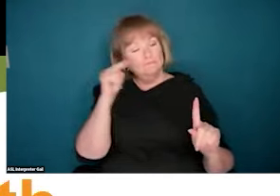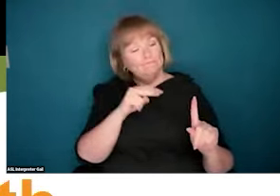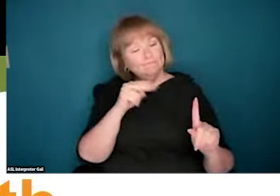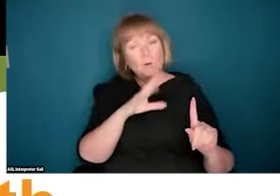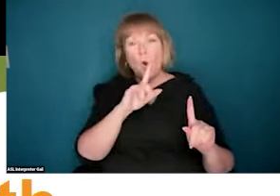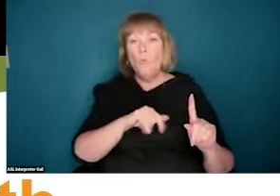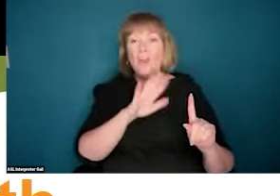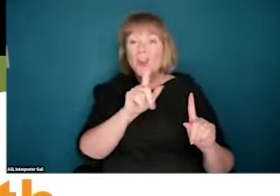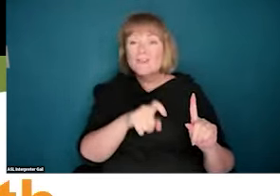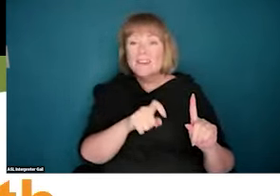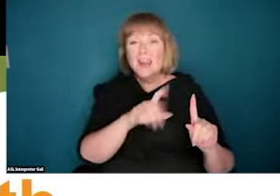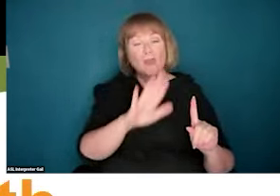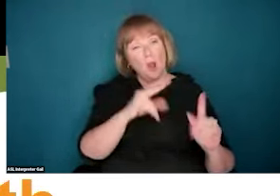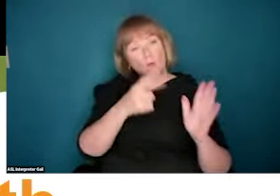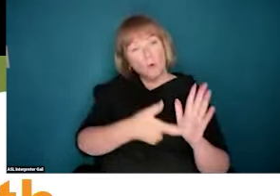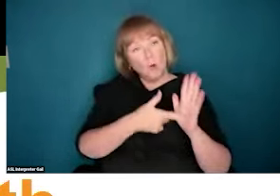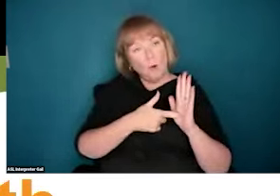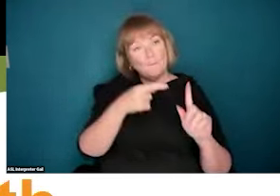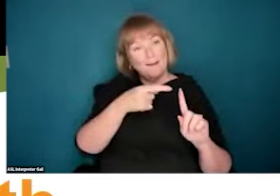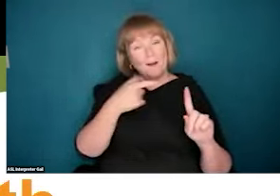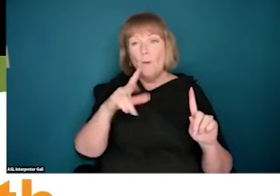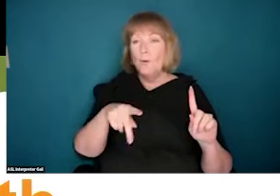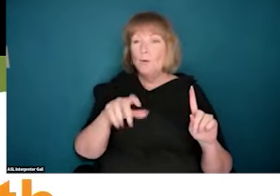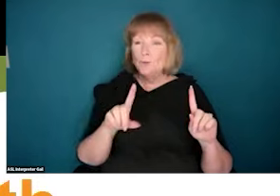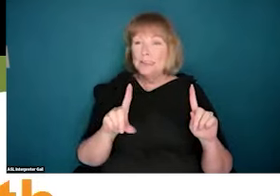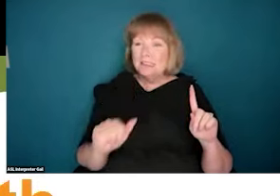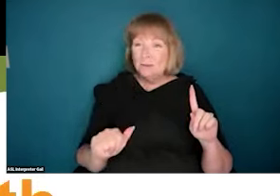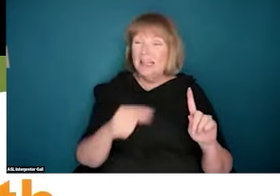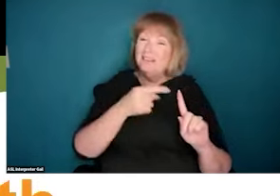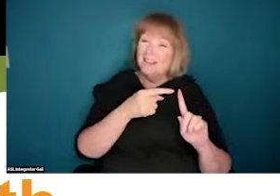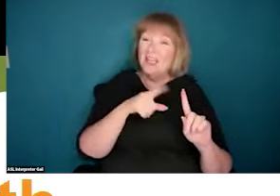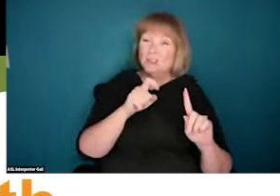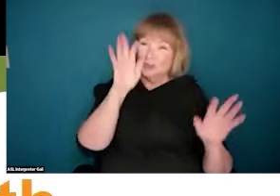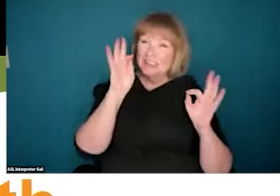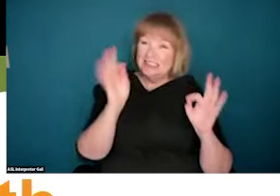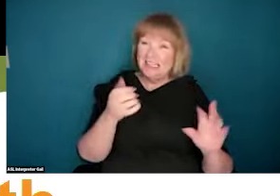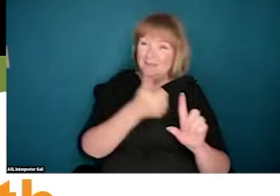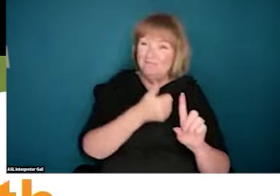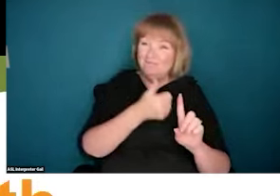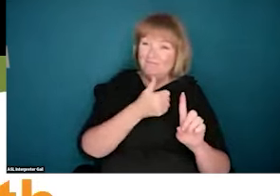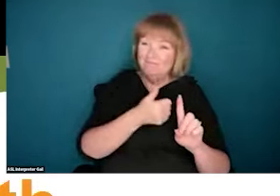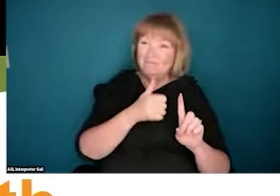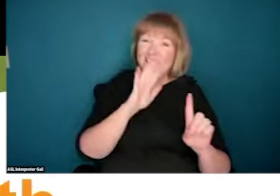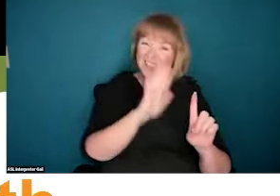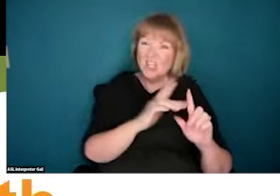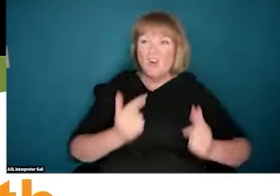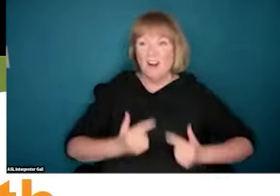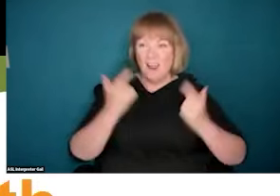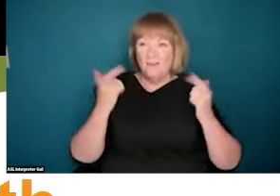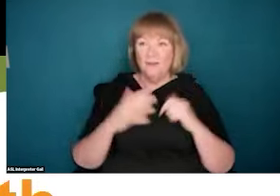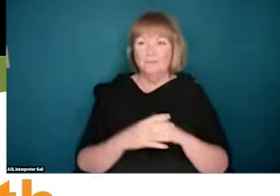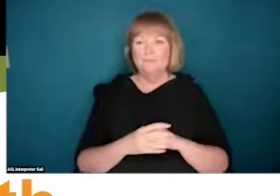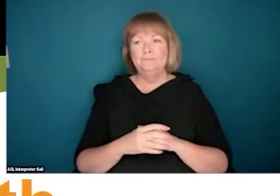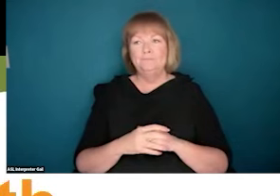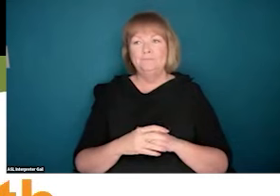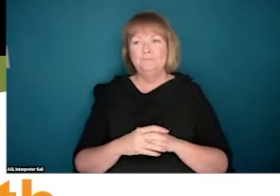o dentro de la organización. Y esto es muy diferente. Esto tiene que ver, no está orientado a las necesidades de la persona, sino a las personas que